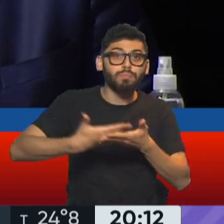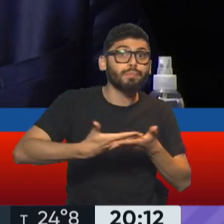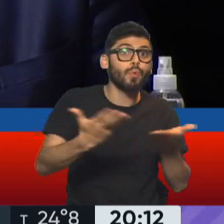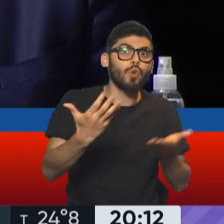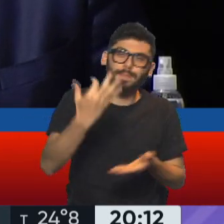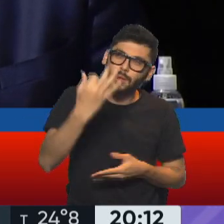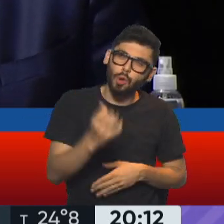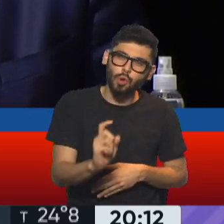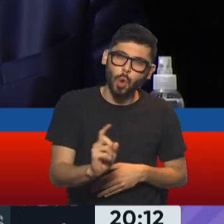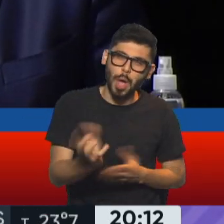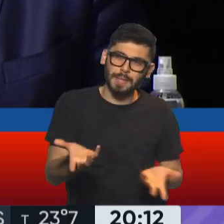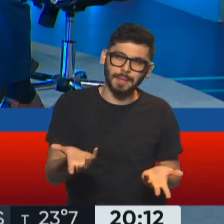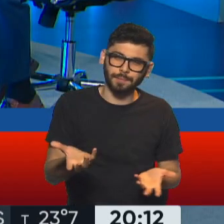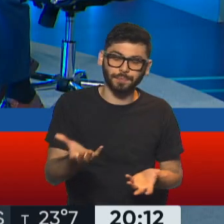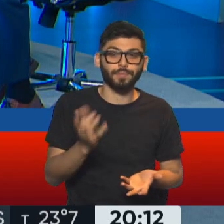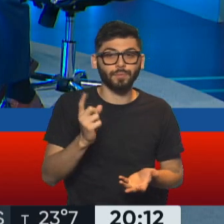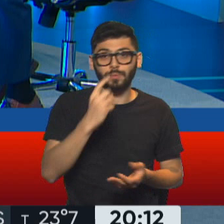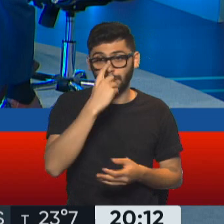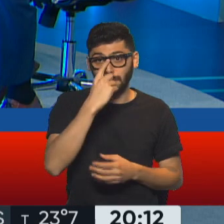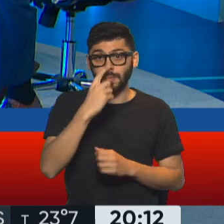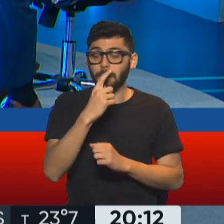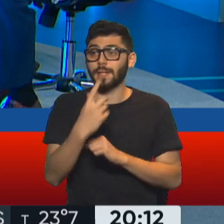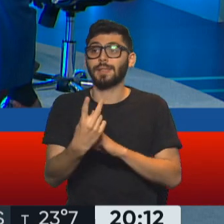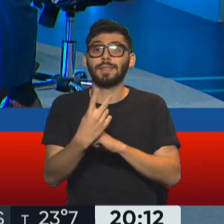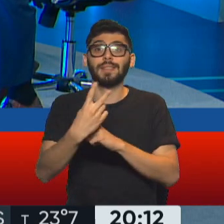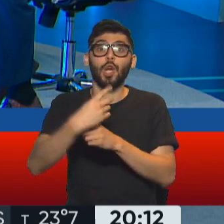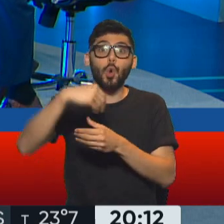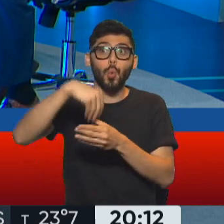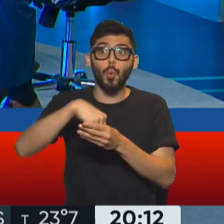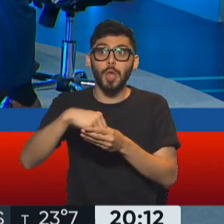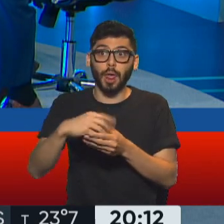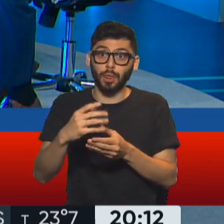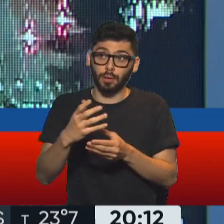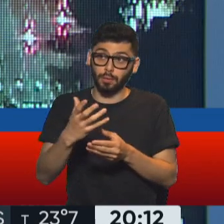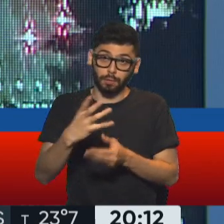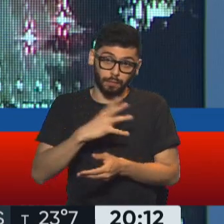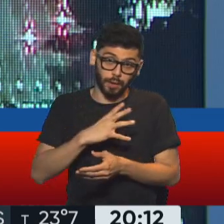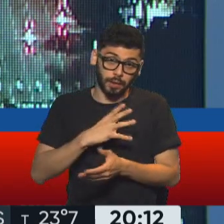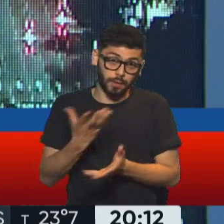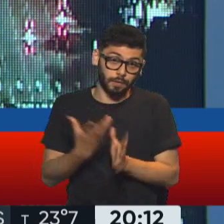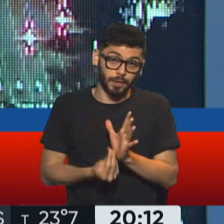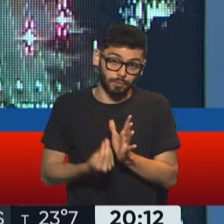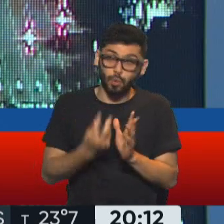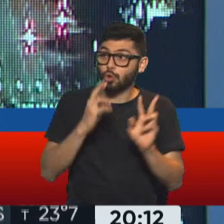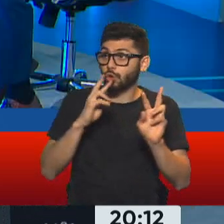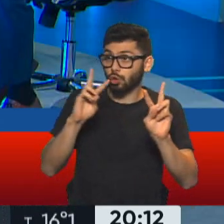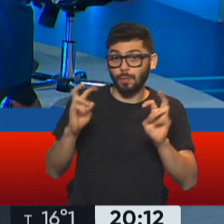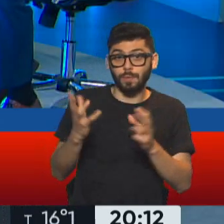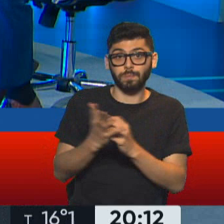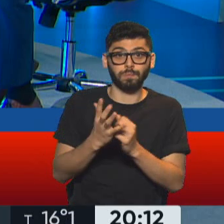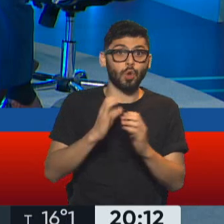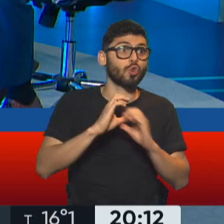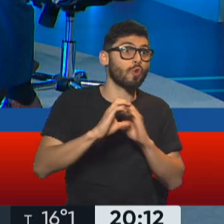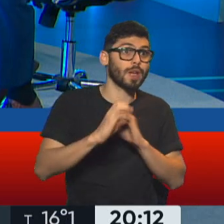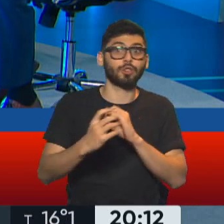públicamente. Es evidente que la seguridad está bastante vulnerada en el entorno, Totalmente. Son de temas Alberto, que están sobre la mesa, ¿no? Seguridad ¿no? y comunicación